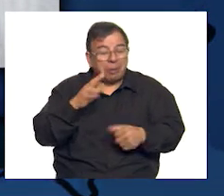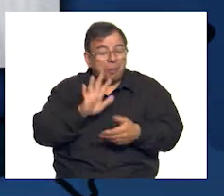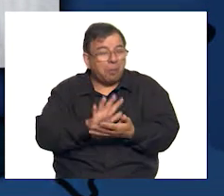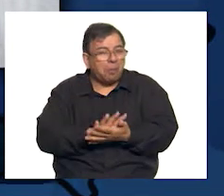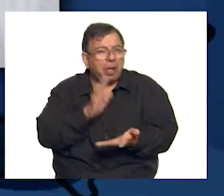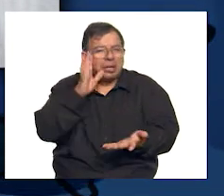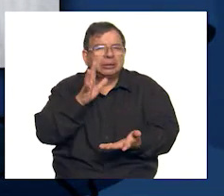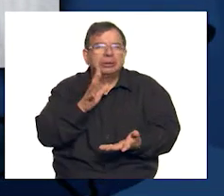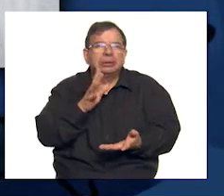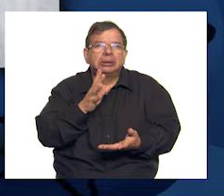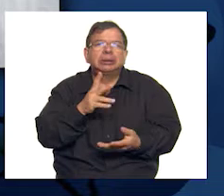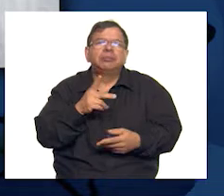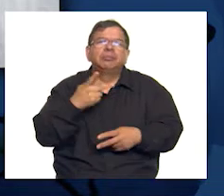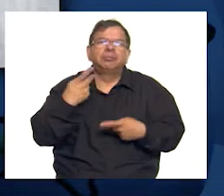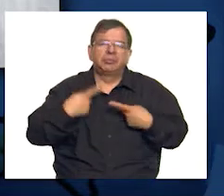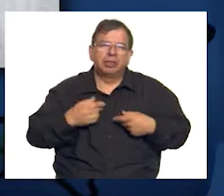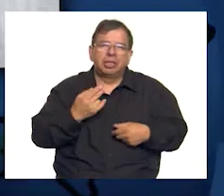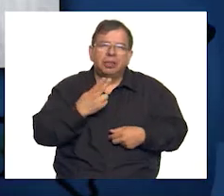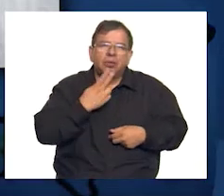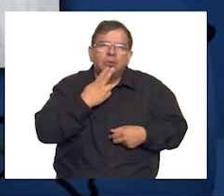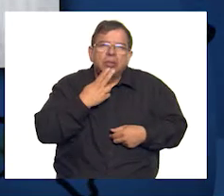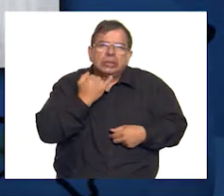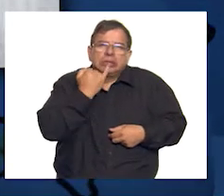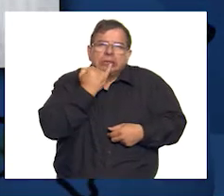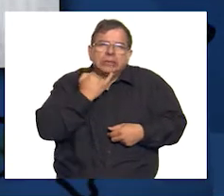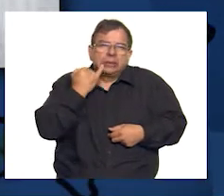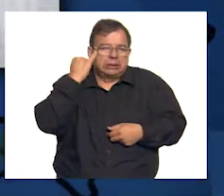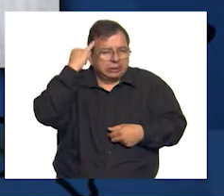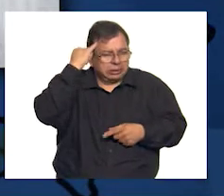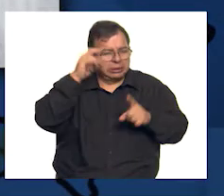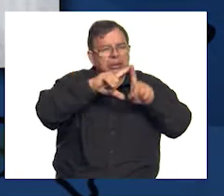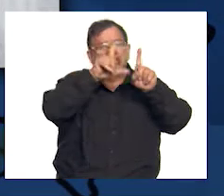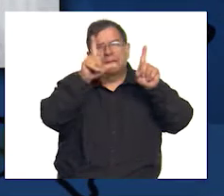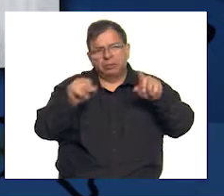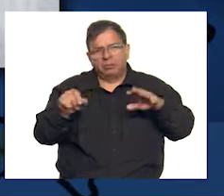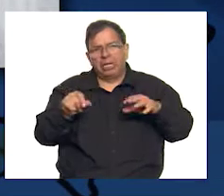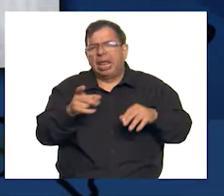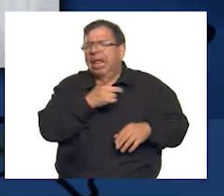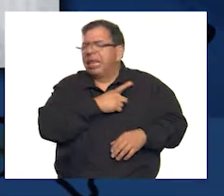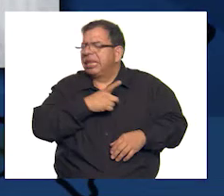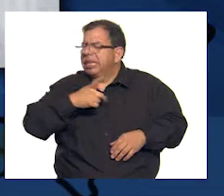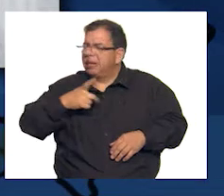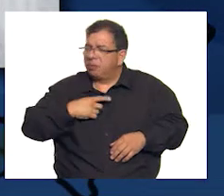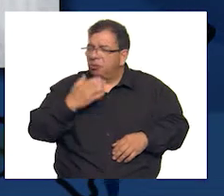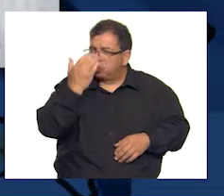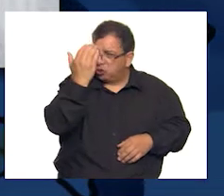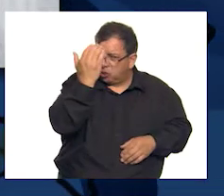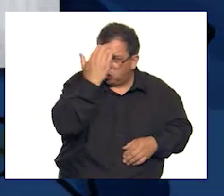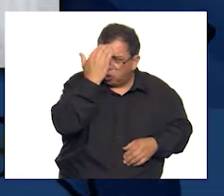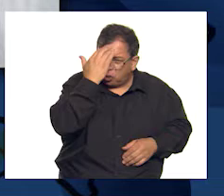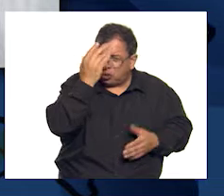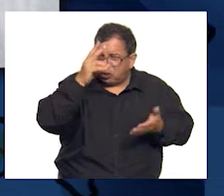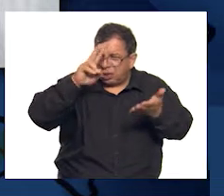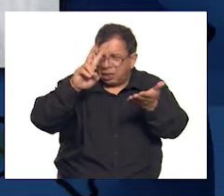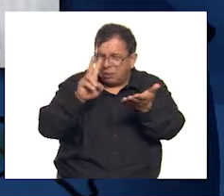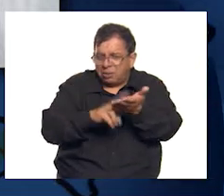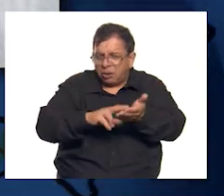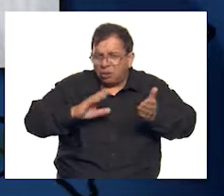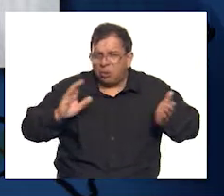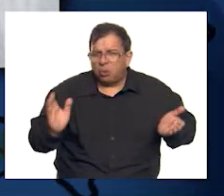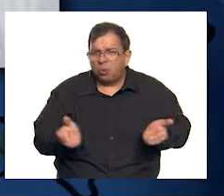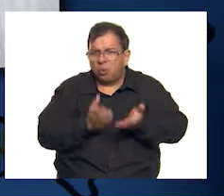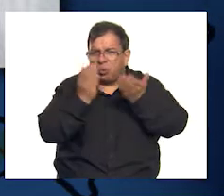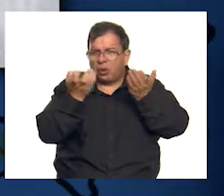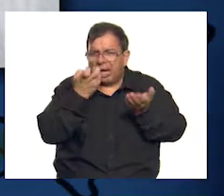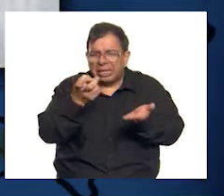los propios hablantes de las lenguas indígenas nacionales. Todos, pues, debemos conocer, valorar, cuidar y acrecentar